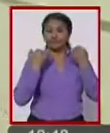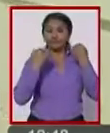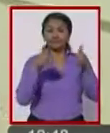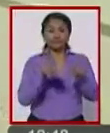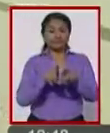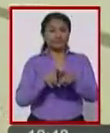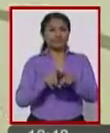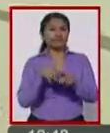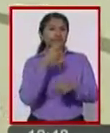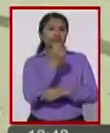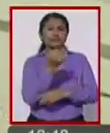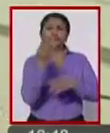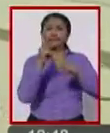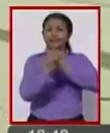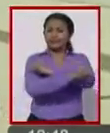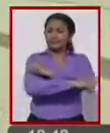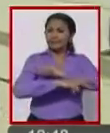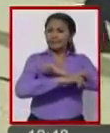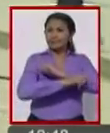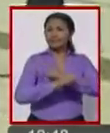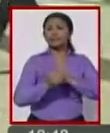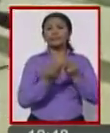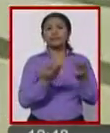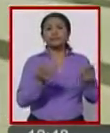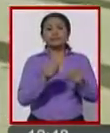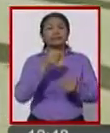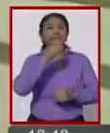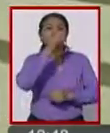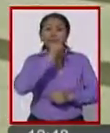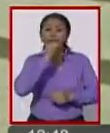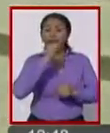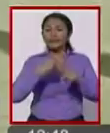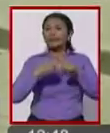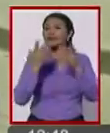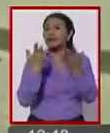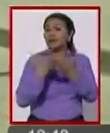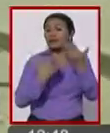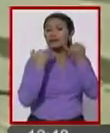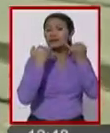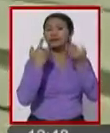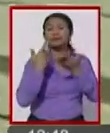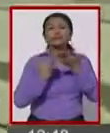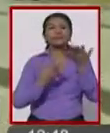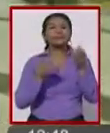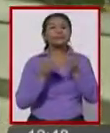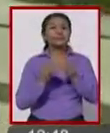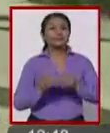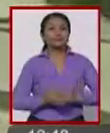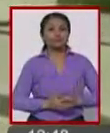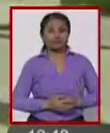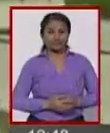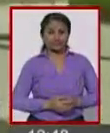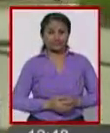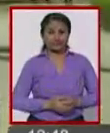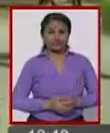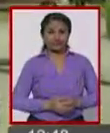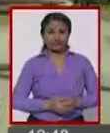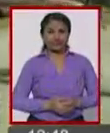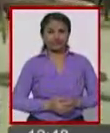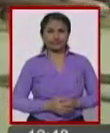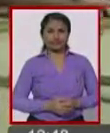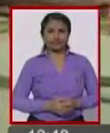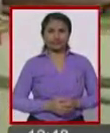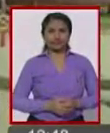información también de presuntos saqueos, robos en una heladería. ¿Qué información nos puede dar, por favor?